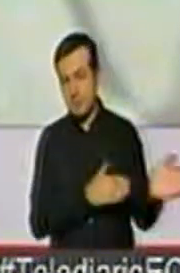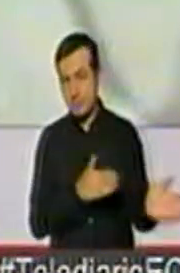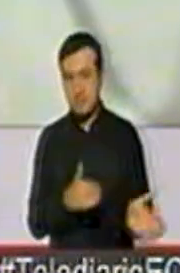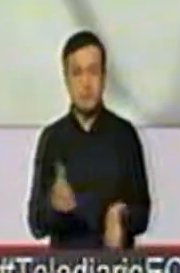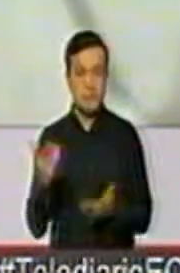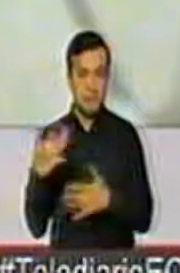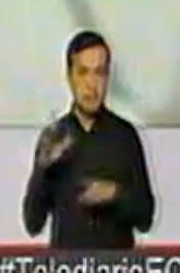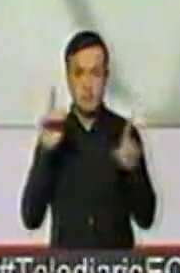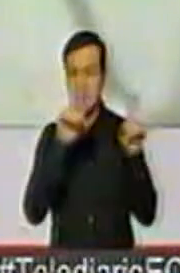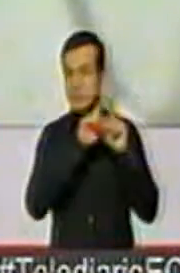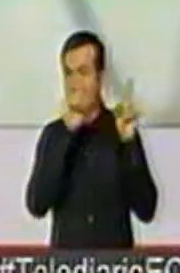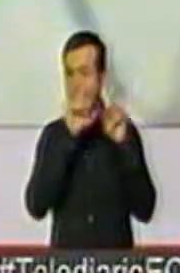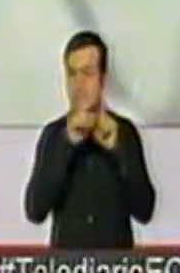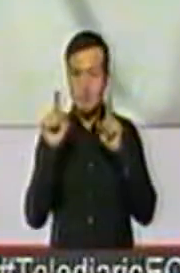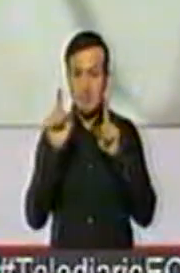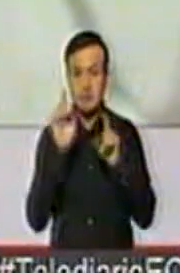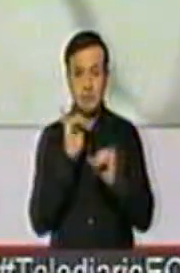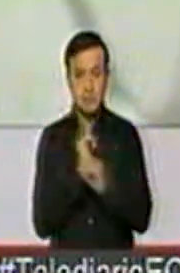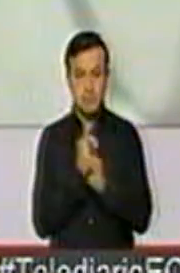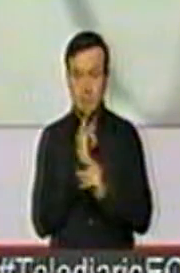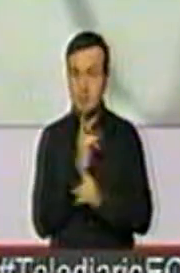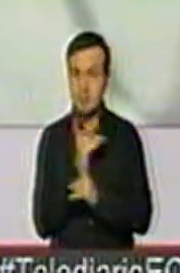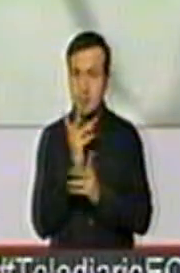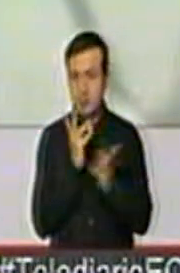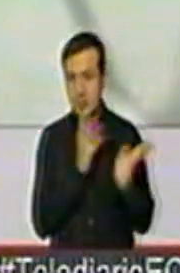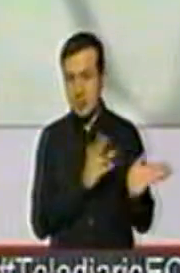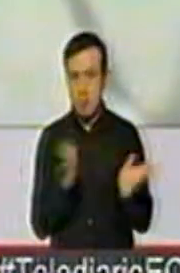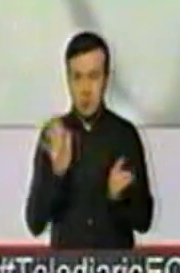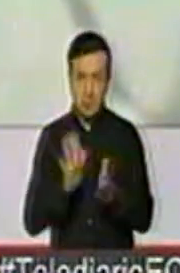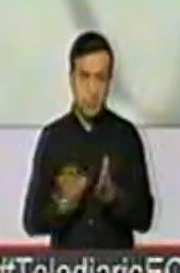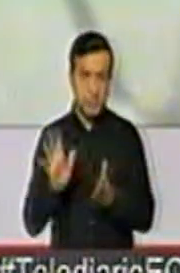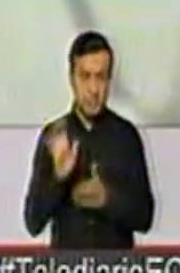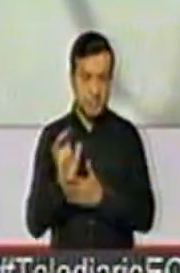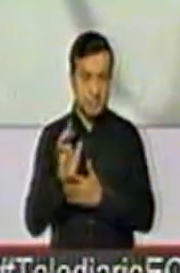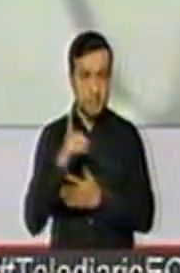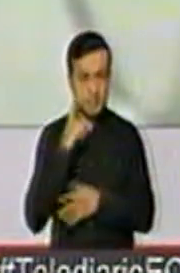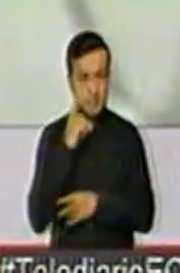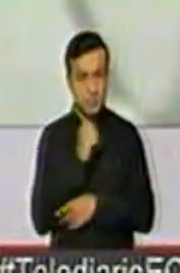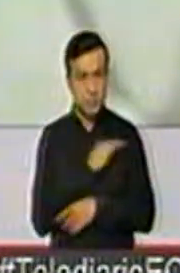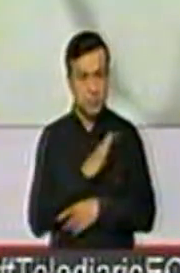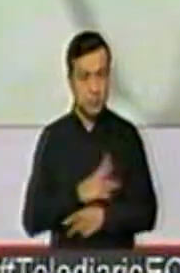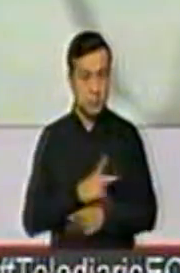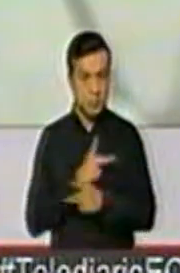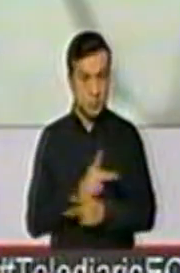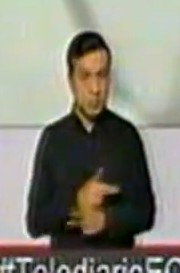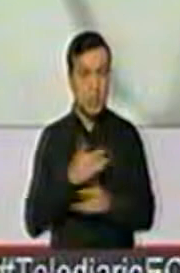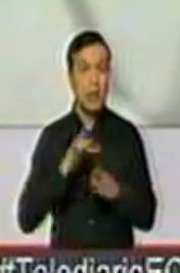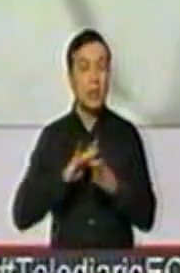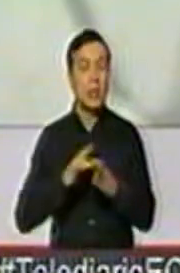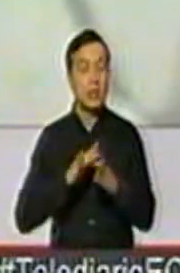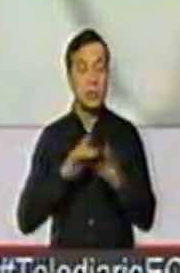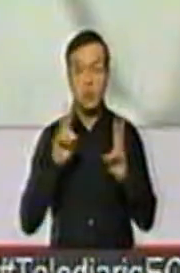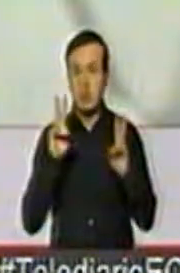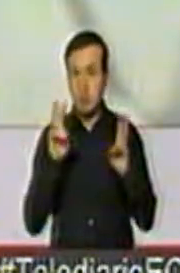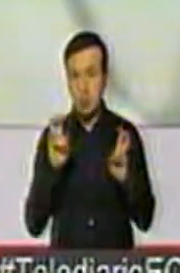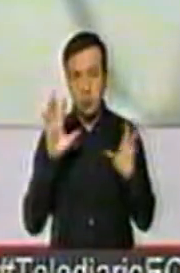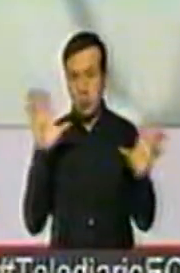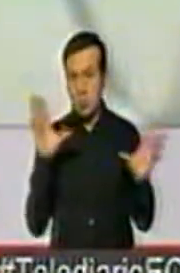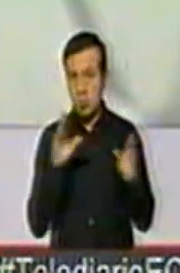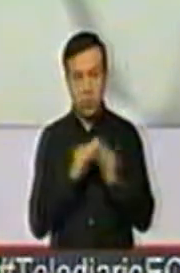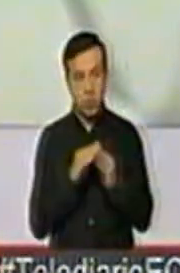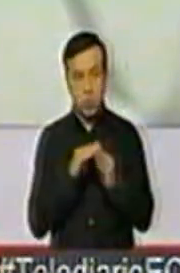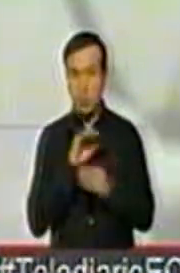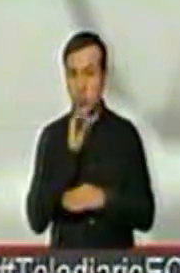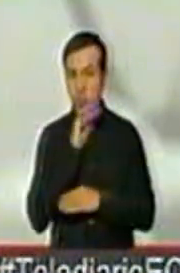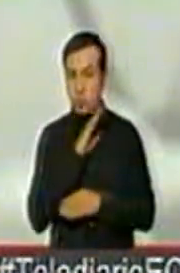tienen las empresas, la institucionalidad en realidad del Ecuador para prevenir todos los riesgos sanitarios y fitosanitarios. ¿Así